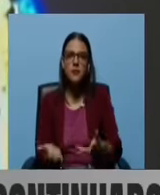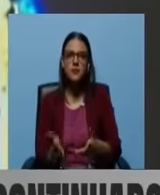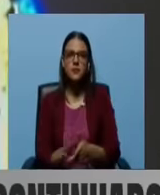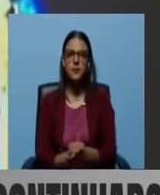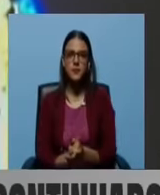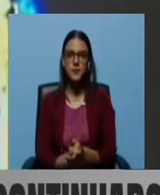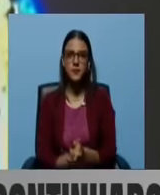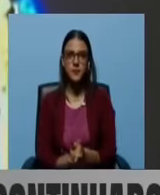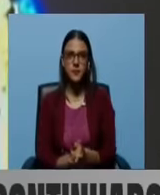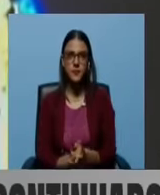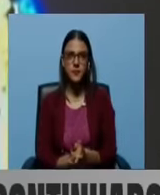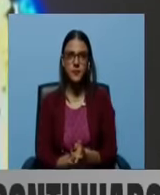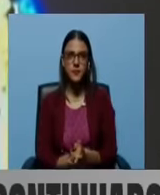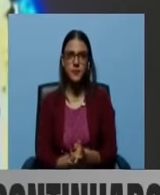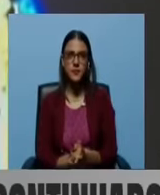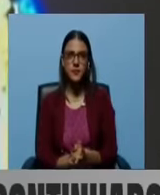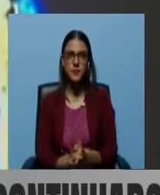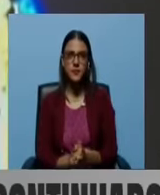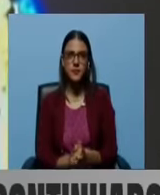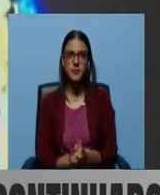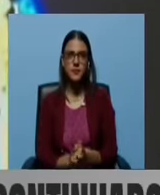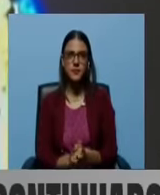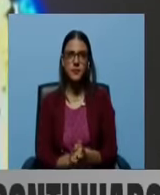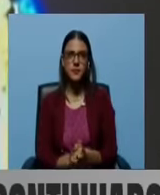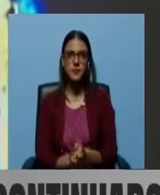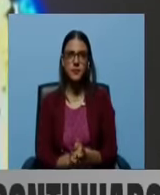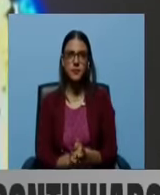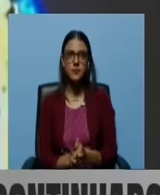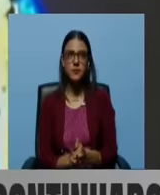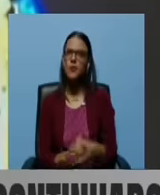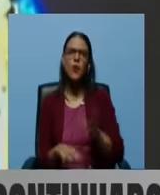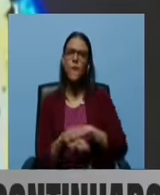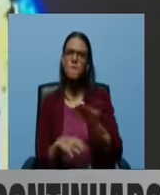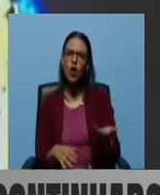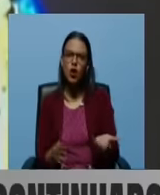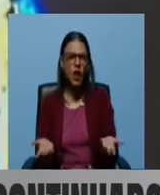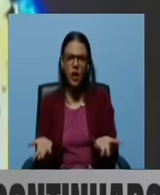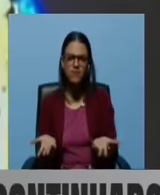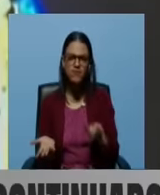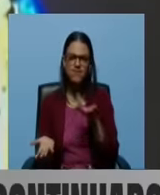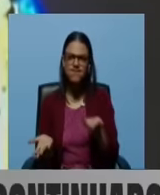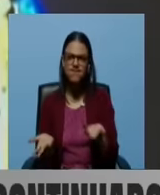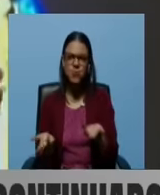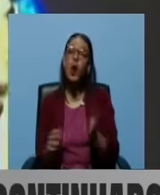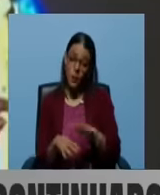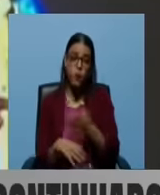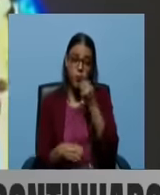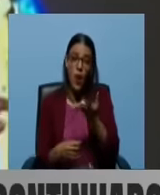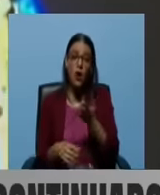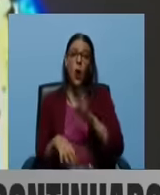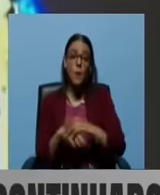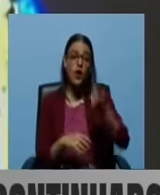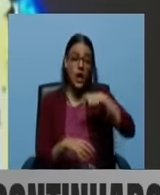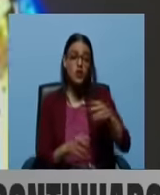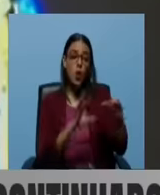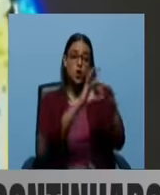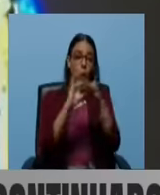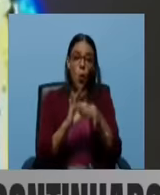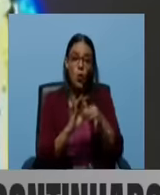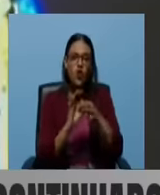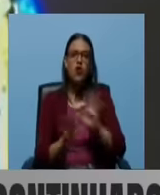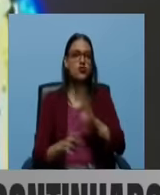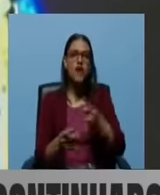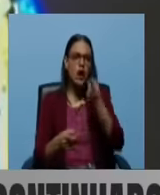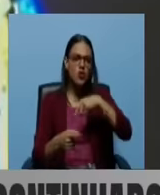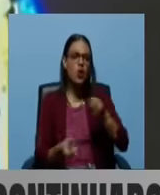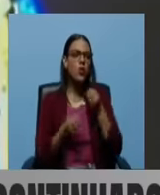¿Por qué Menos porque ya la unión cívico-militar está cantada